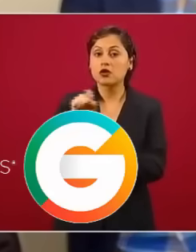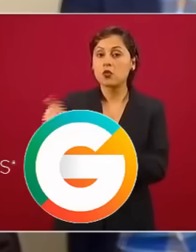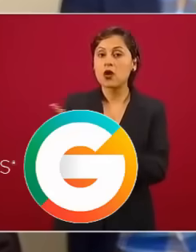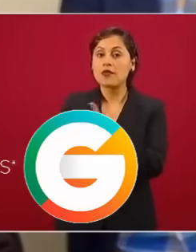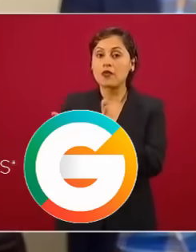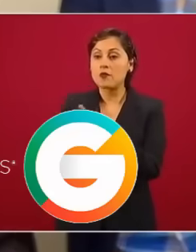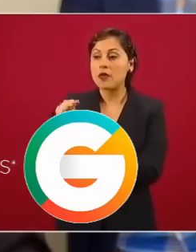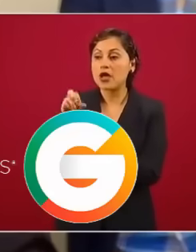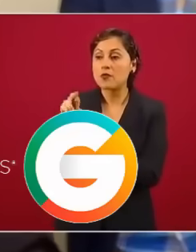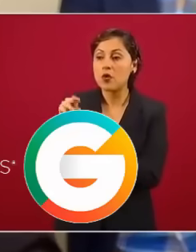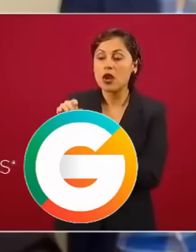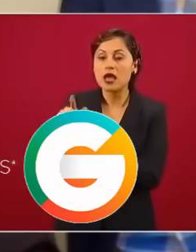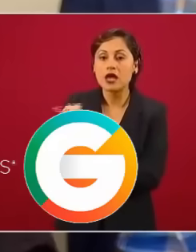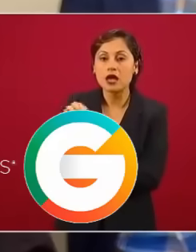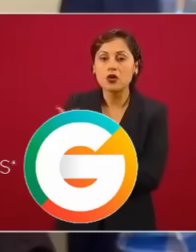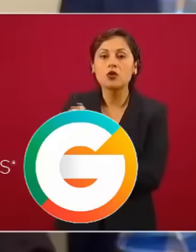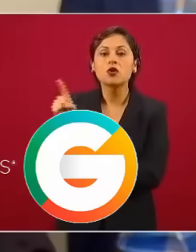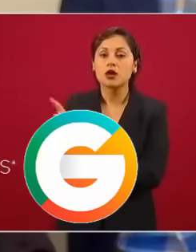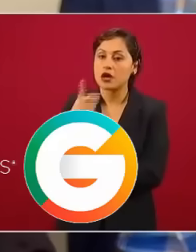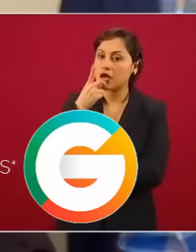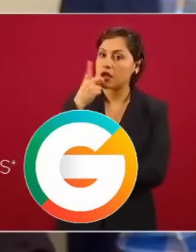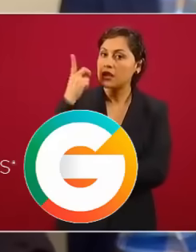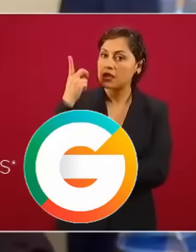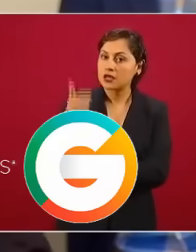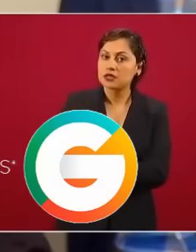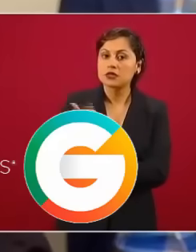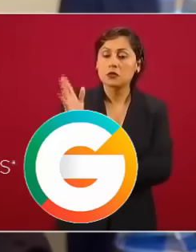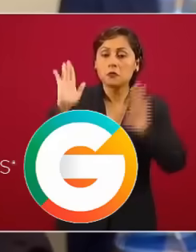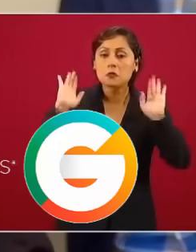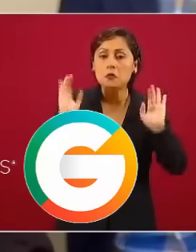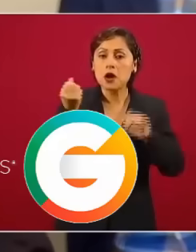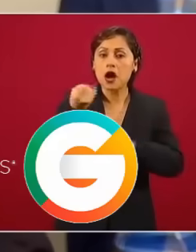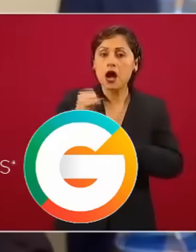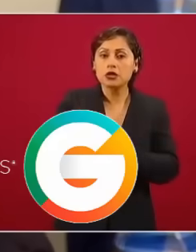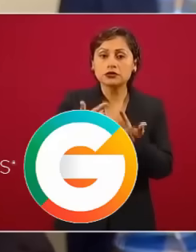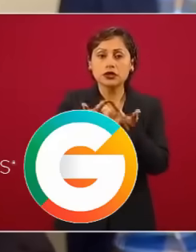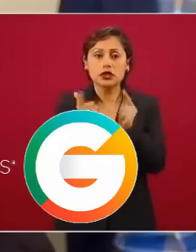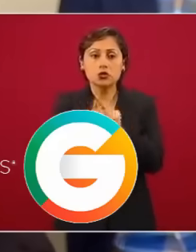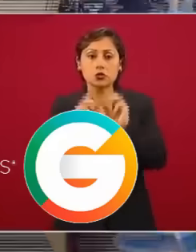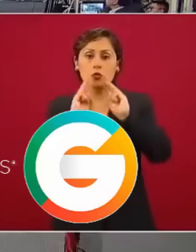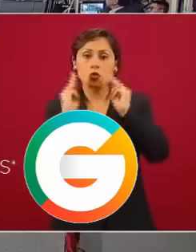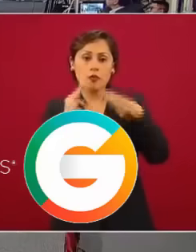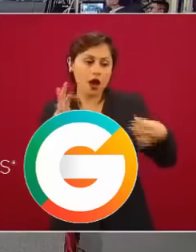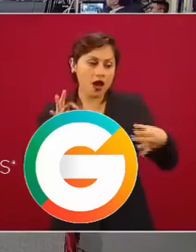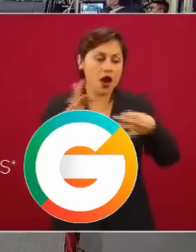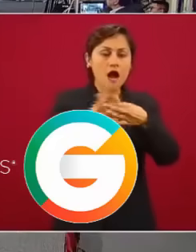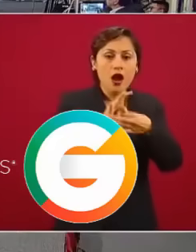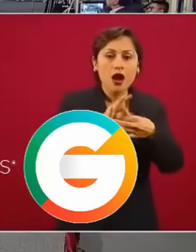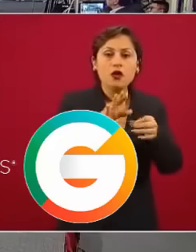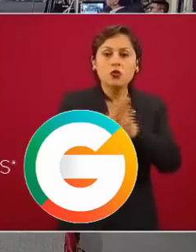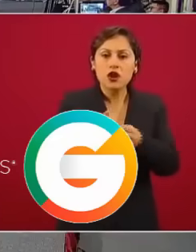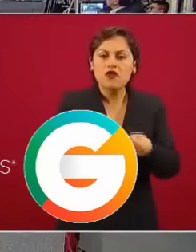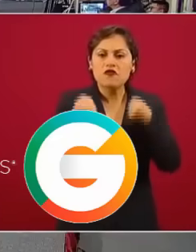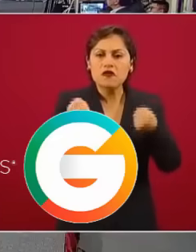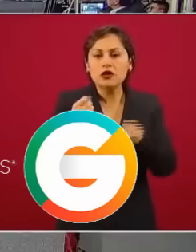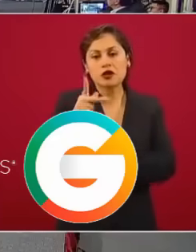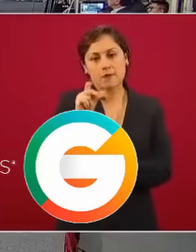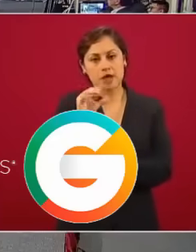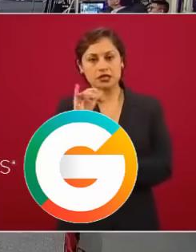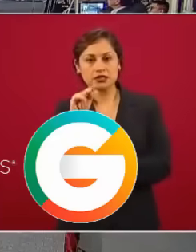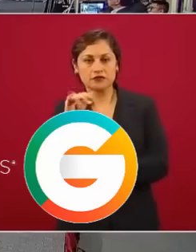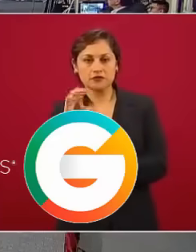que siguieron la estrategia de trabajar de la mano con el cártel que consideraron más fuerte, el del Pacífico, con la